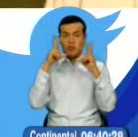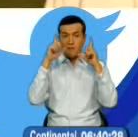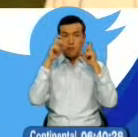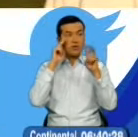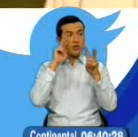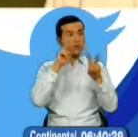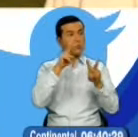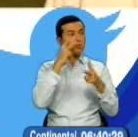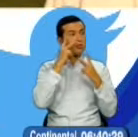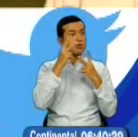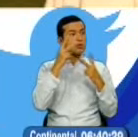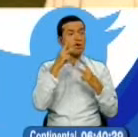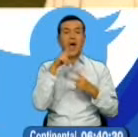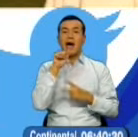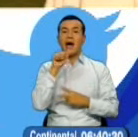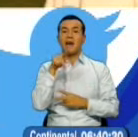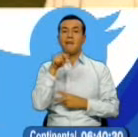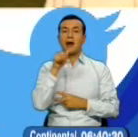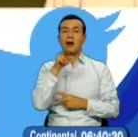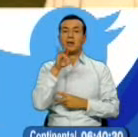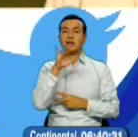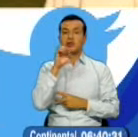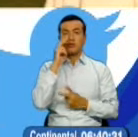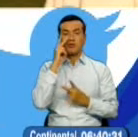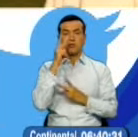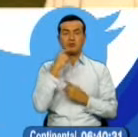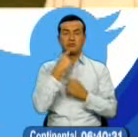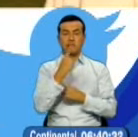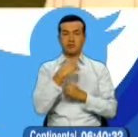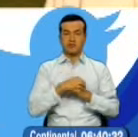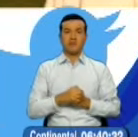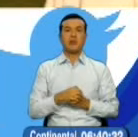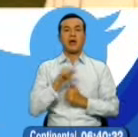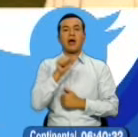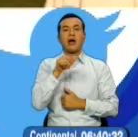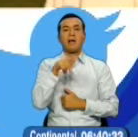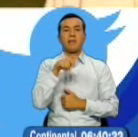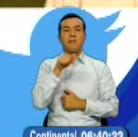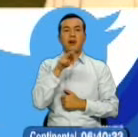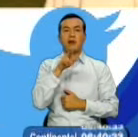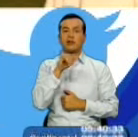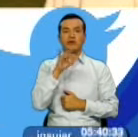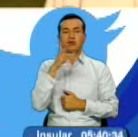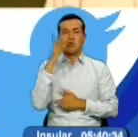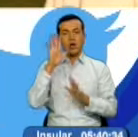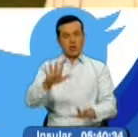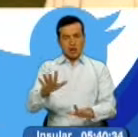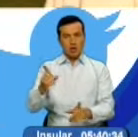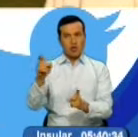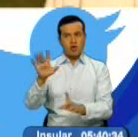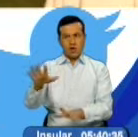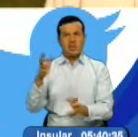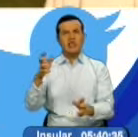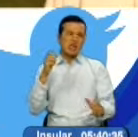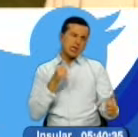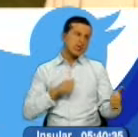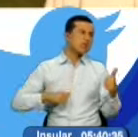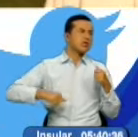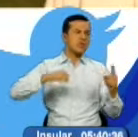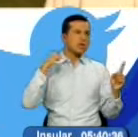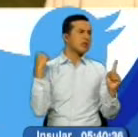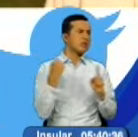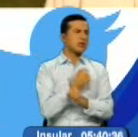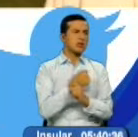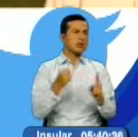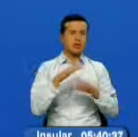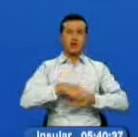foto en la que se observa a Aparicio Caicedo con el siguiente mensaje. Aparicio Caicedo tuvo que ser controlado porque quería devolver agresión que recibió